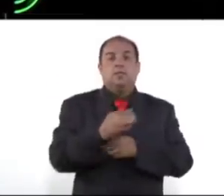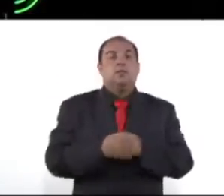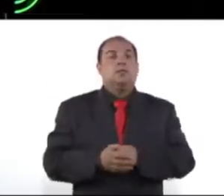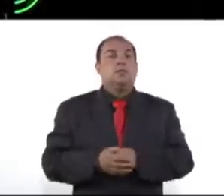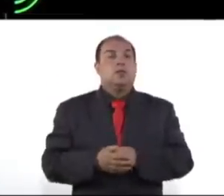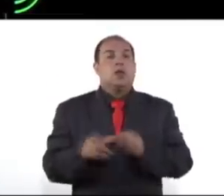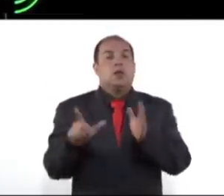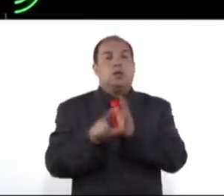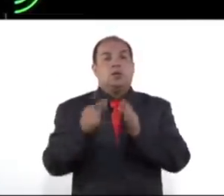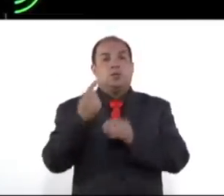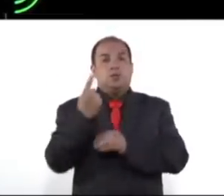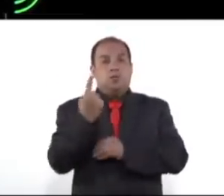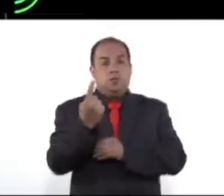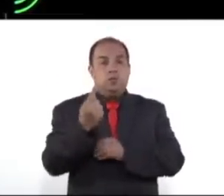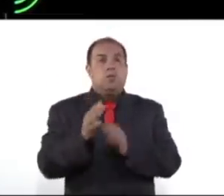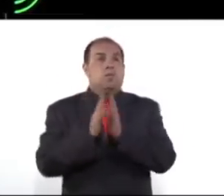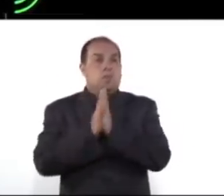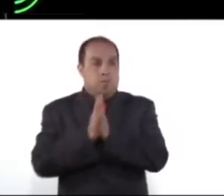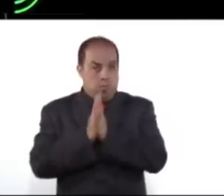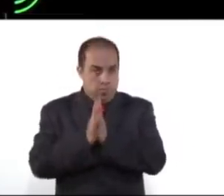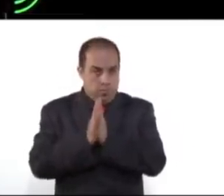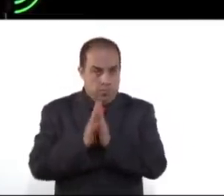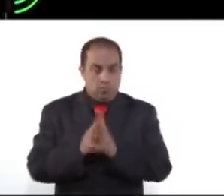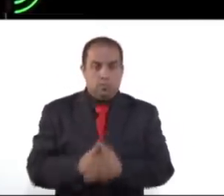la línea 1 Por favor